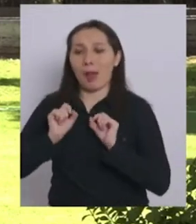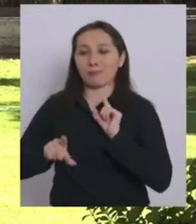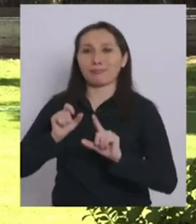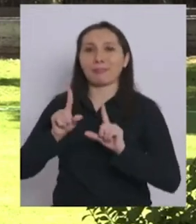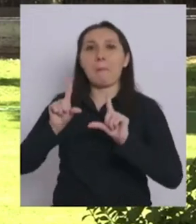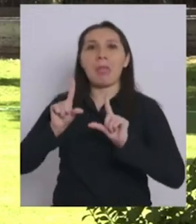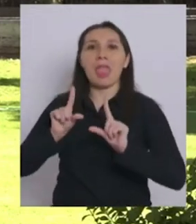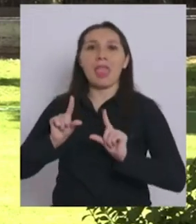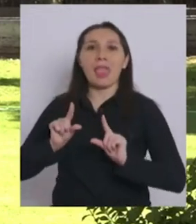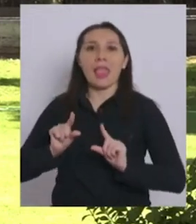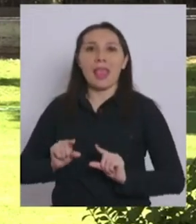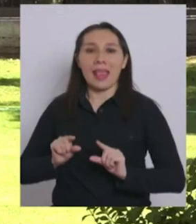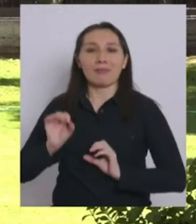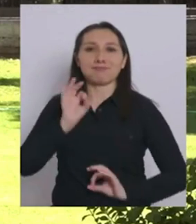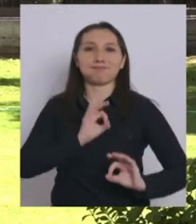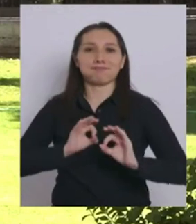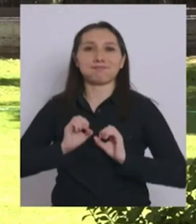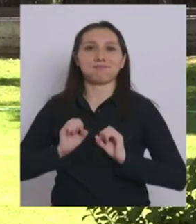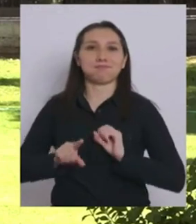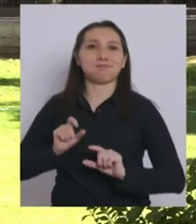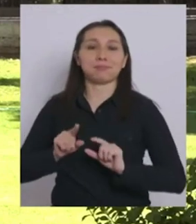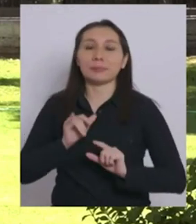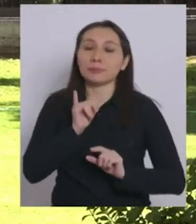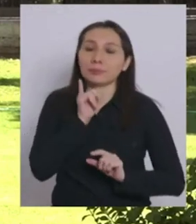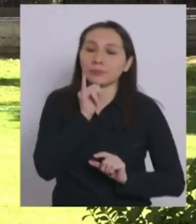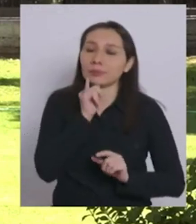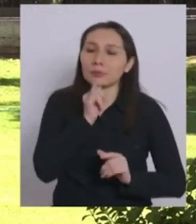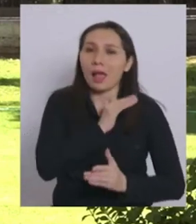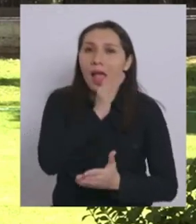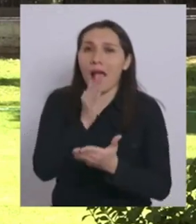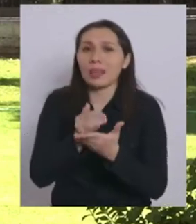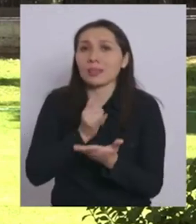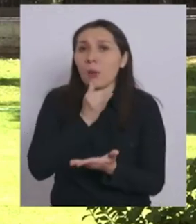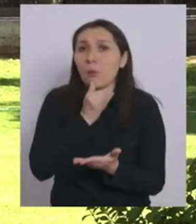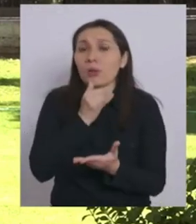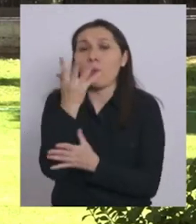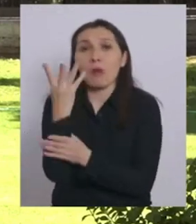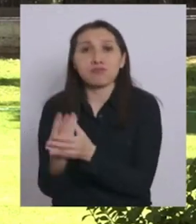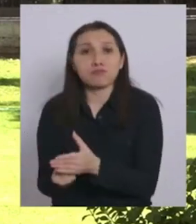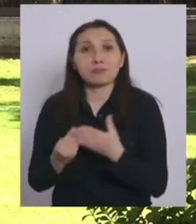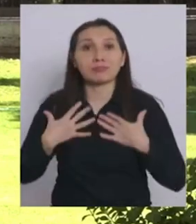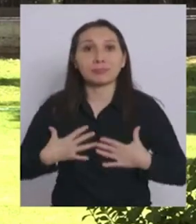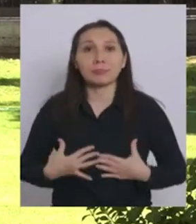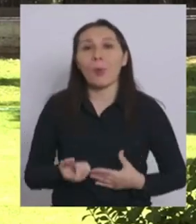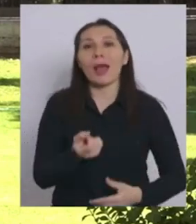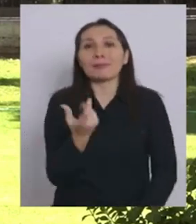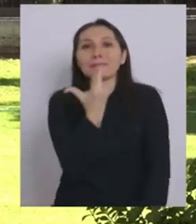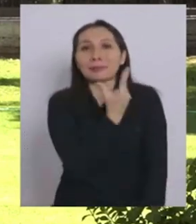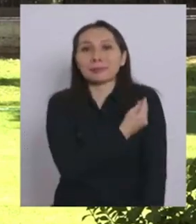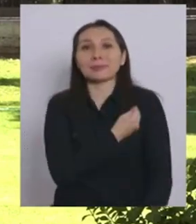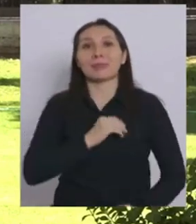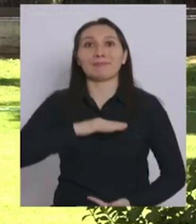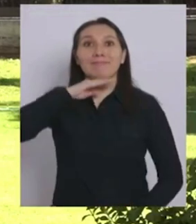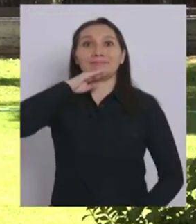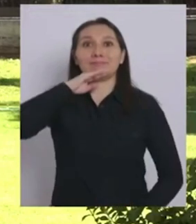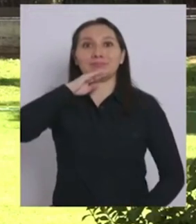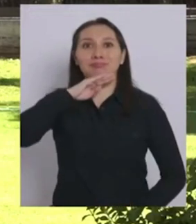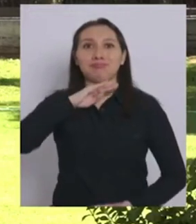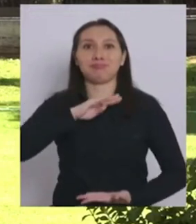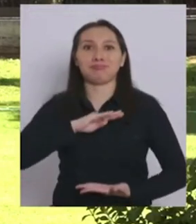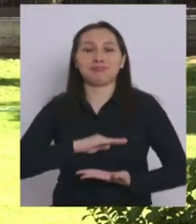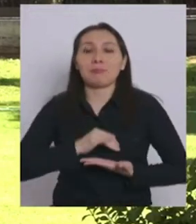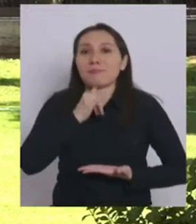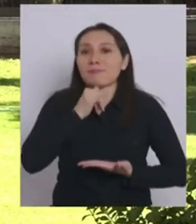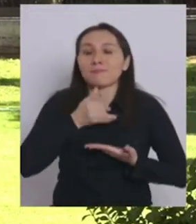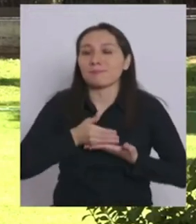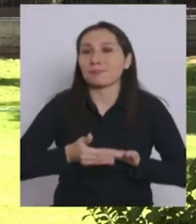inmune celular ahora no sabemos todavía hasta cuánto tiempo dura efectivamente y por lo tanto podría ocurrir que